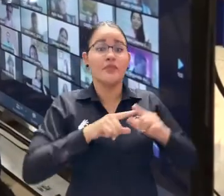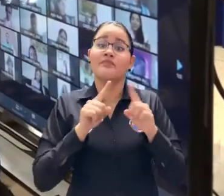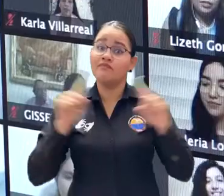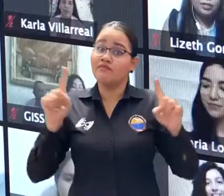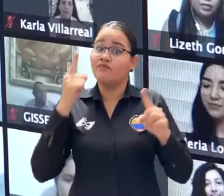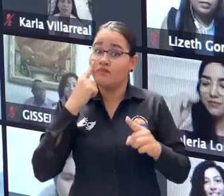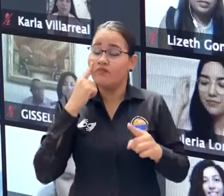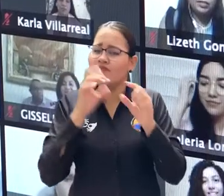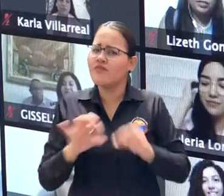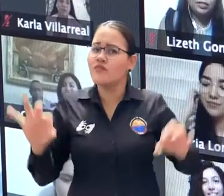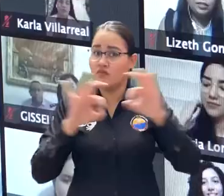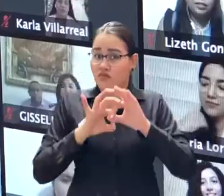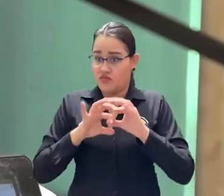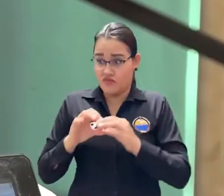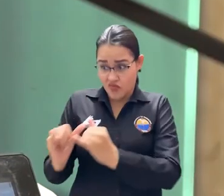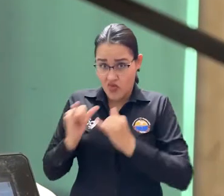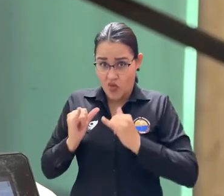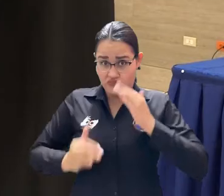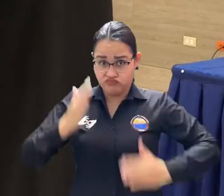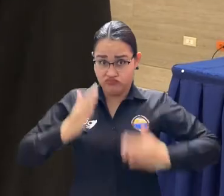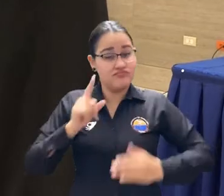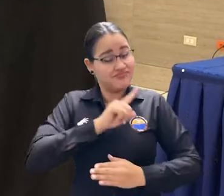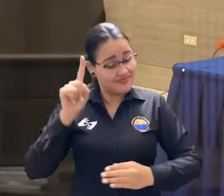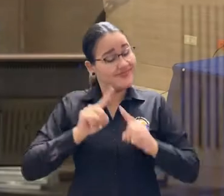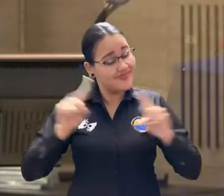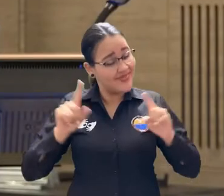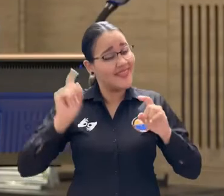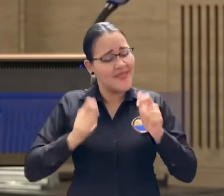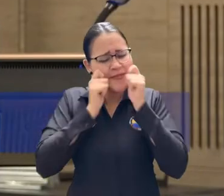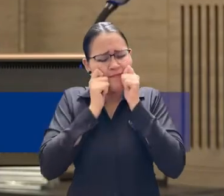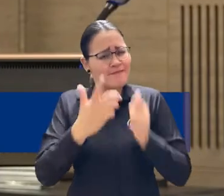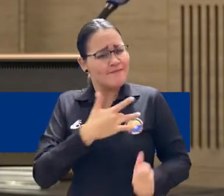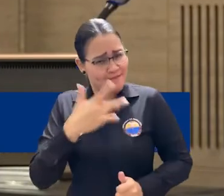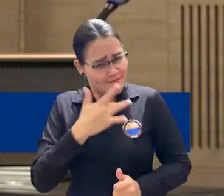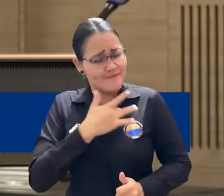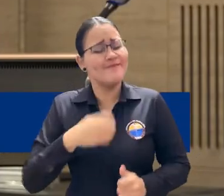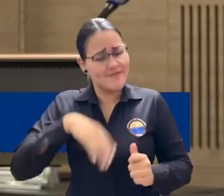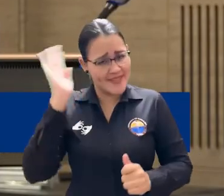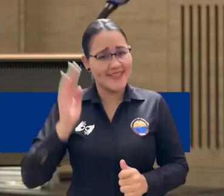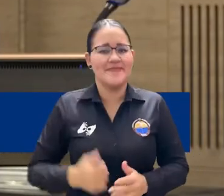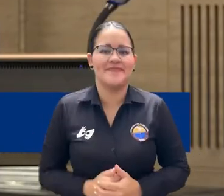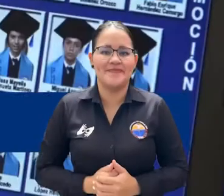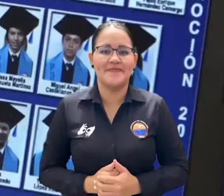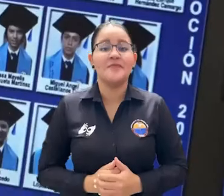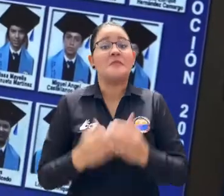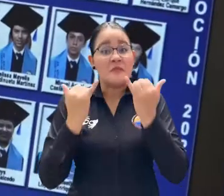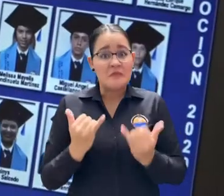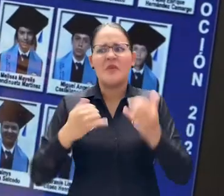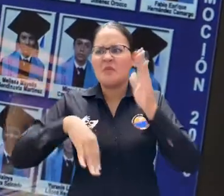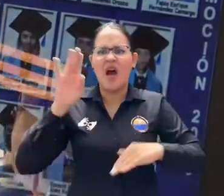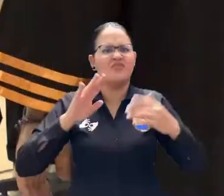Hoy tenemos alrededor de 500 graduados en todas nuestras facultades, los programas de pregado, posgrado, incluso